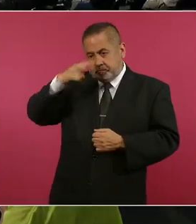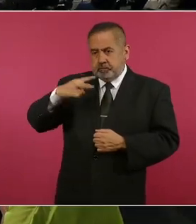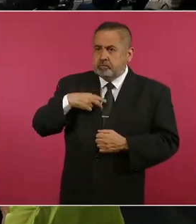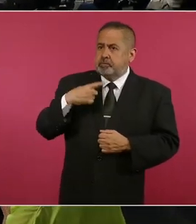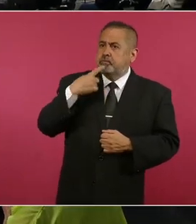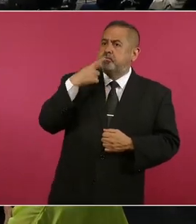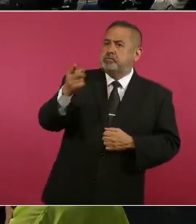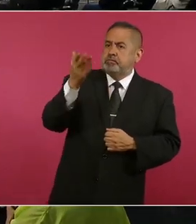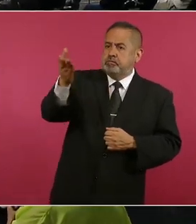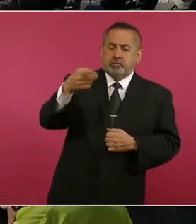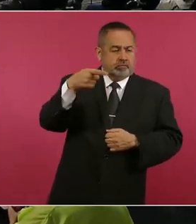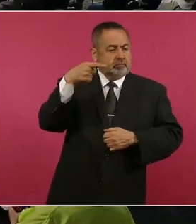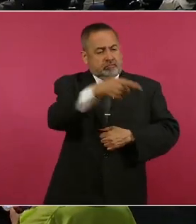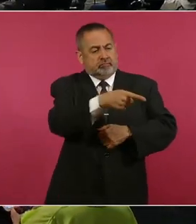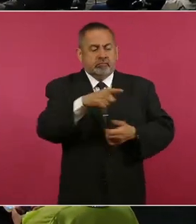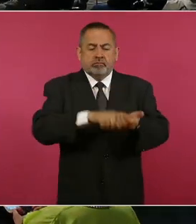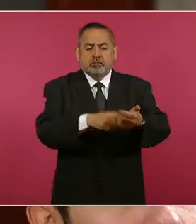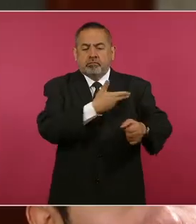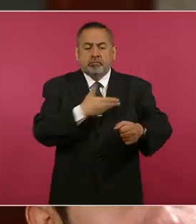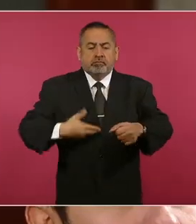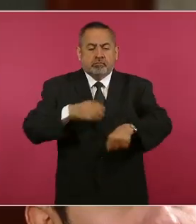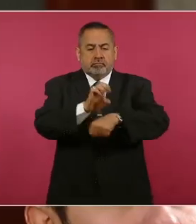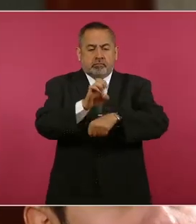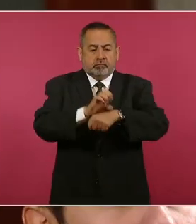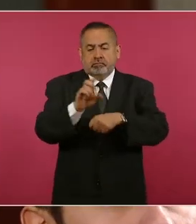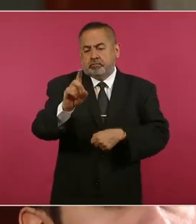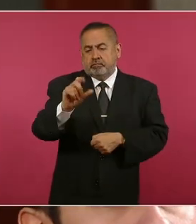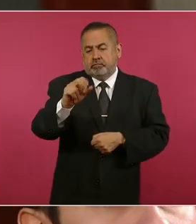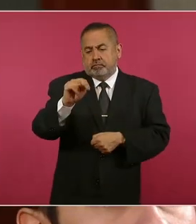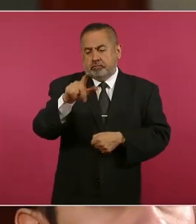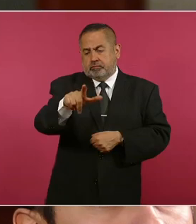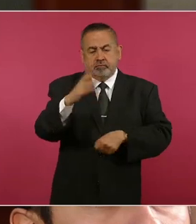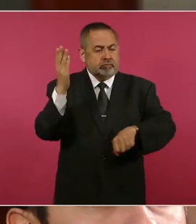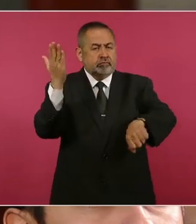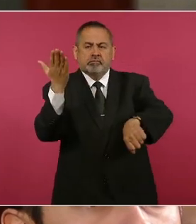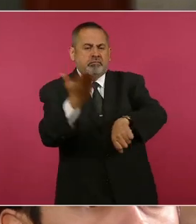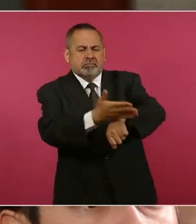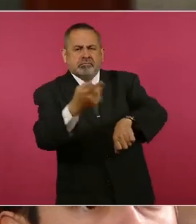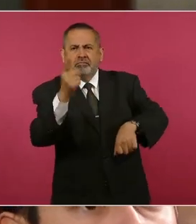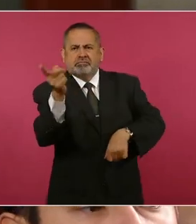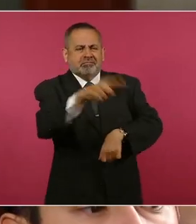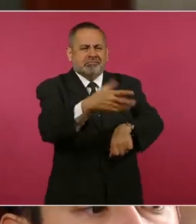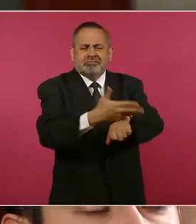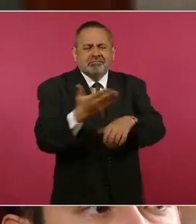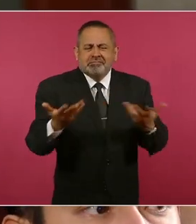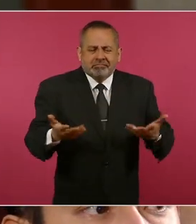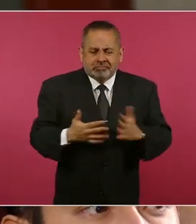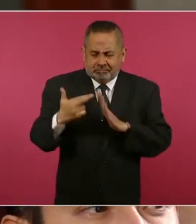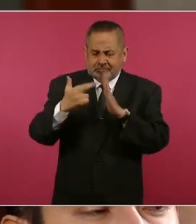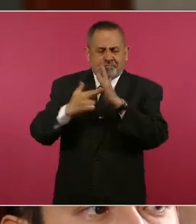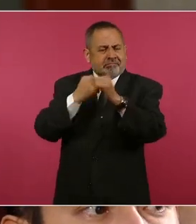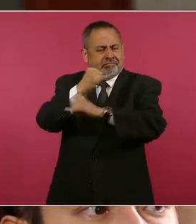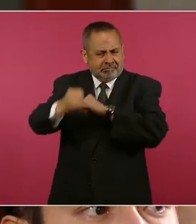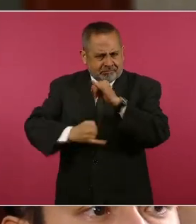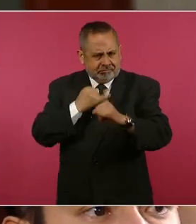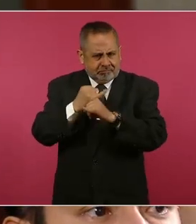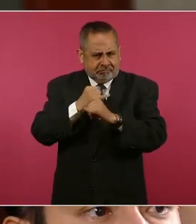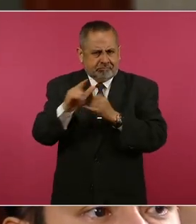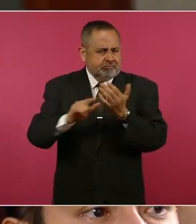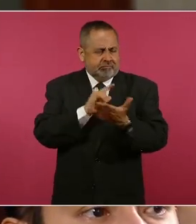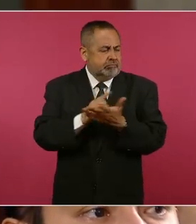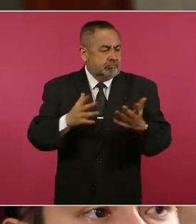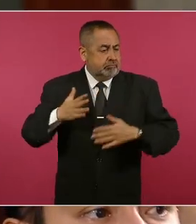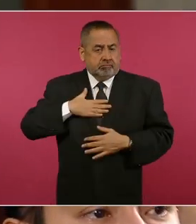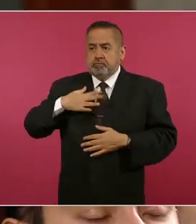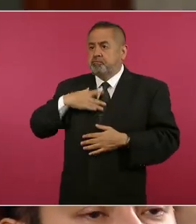presidente de Ecuador, Daniel Noboa? Y si, apegándonos al marco internacional, ¿es viable que esta denuncia que hoy se presenta